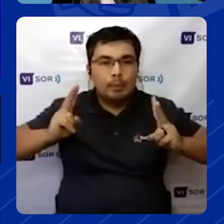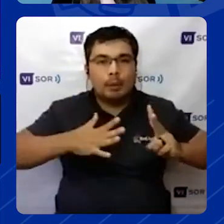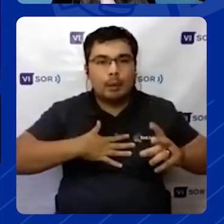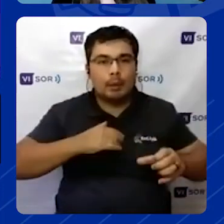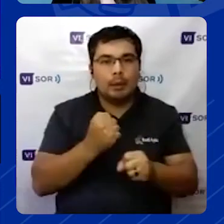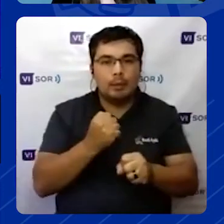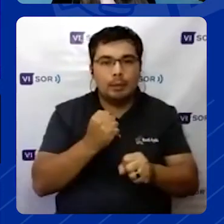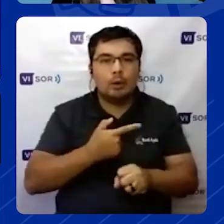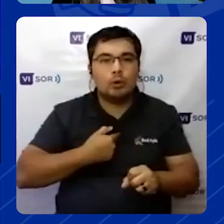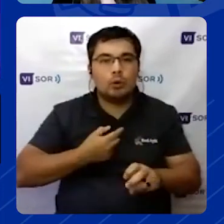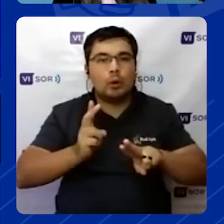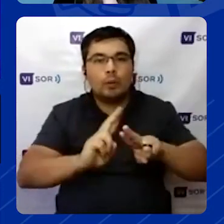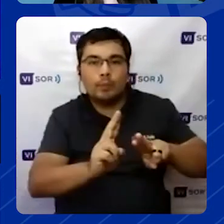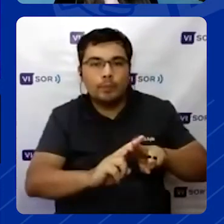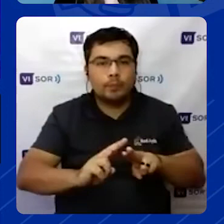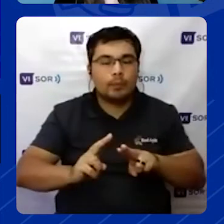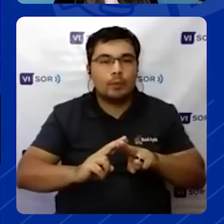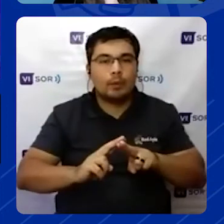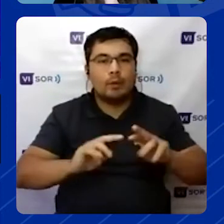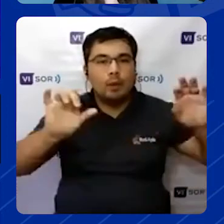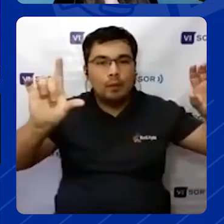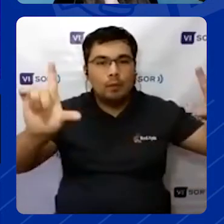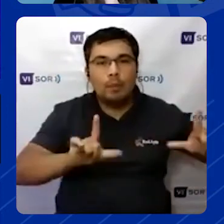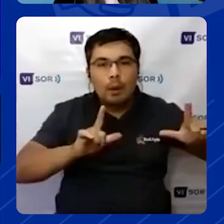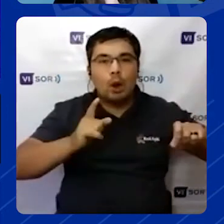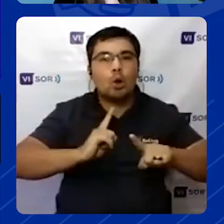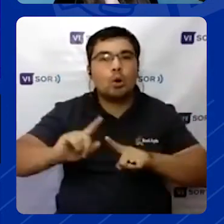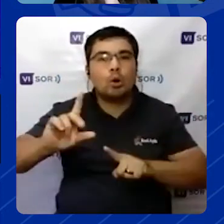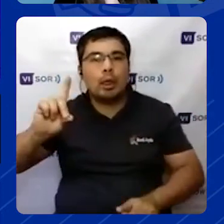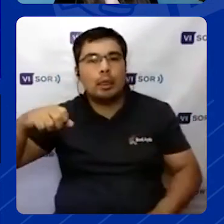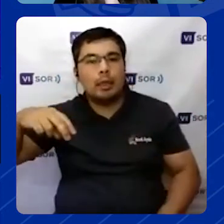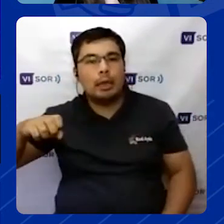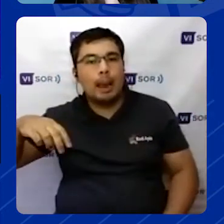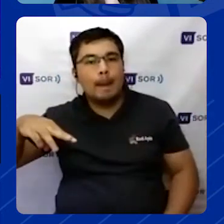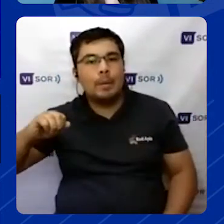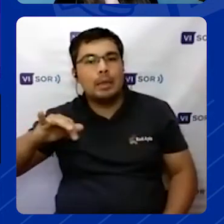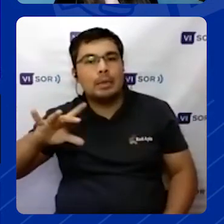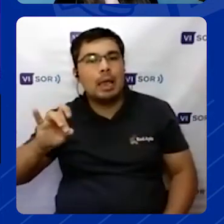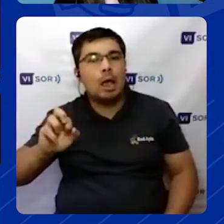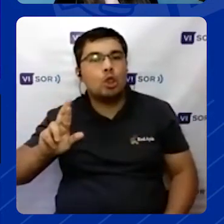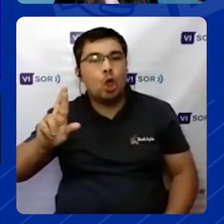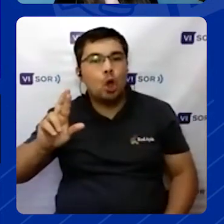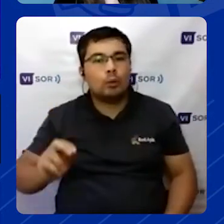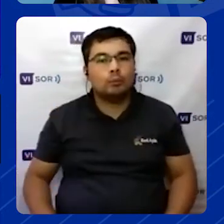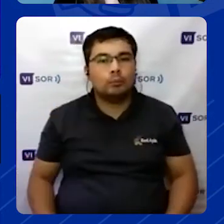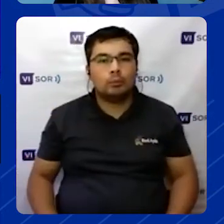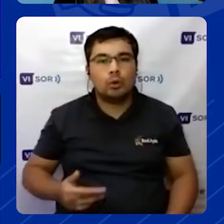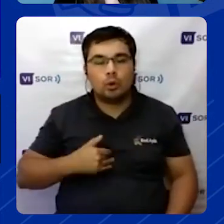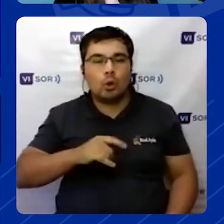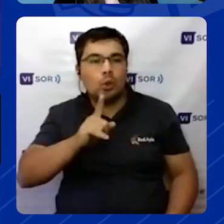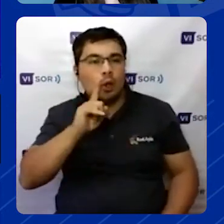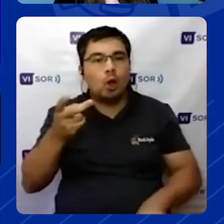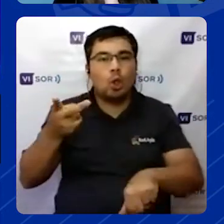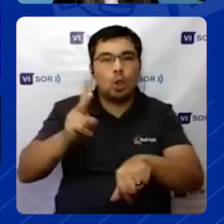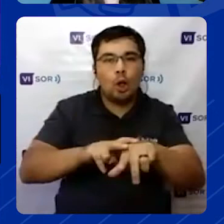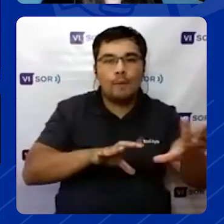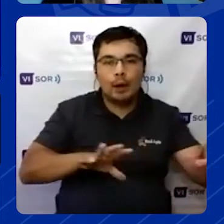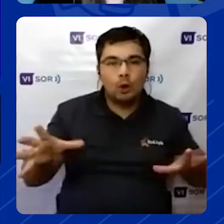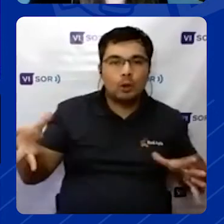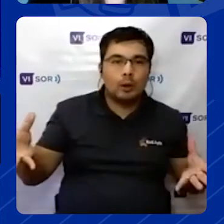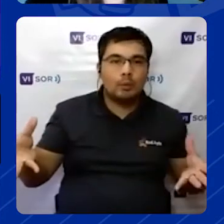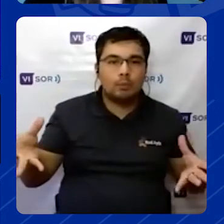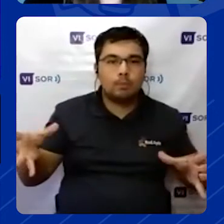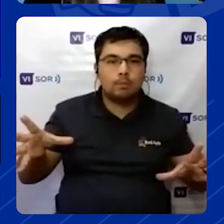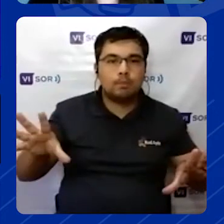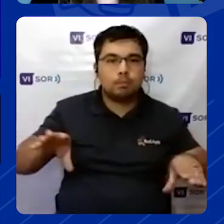fue formarme con otra dinamizadora, ¿ya? Entonces tengo ambas cosas, pero esa ha sido un poquito la formación